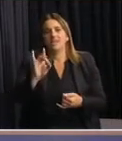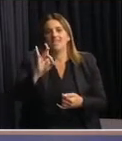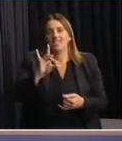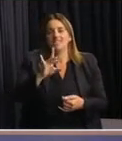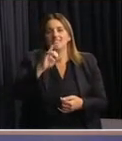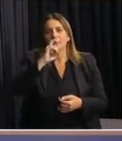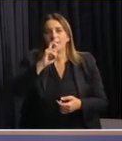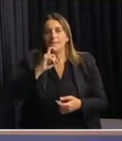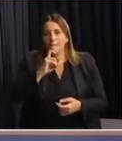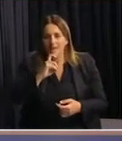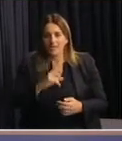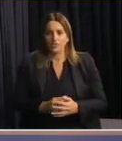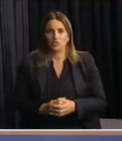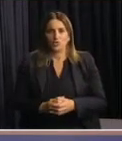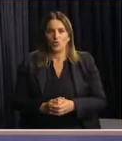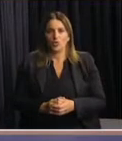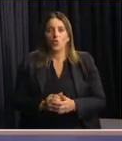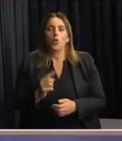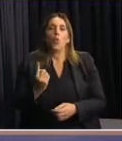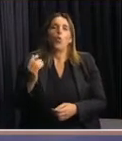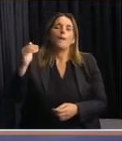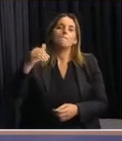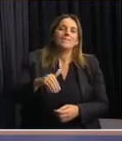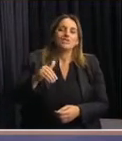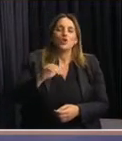de marzo con